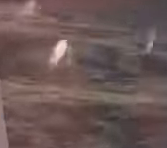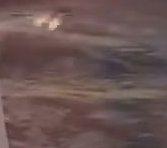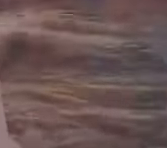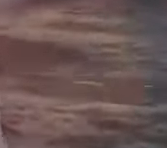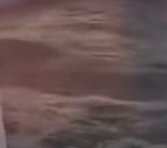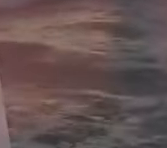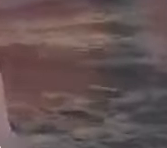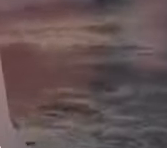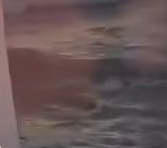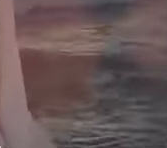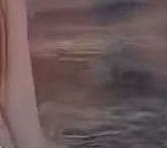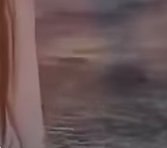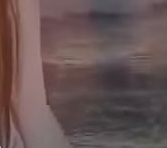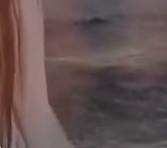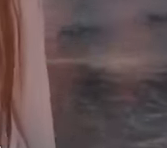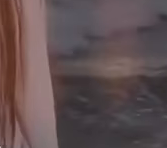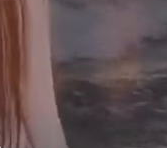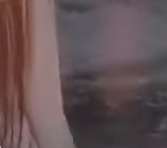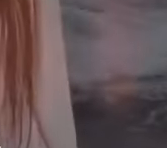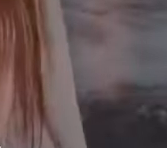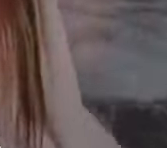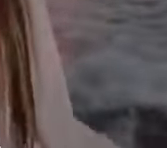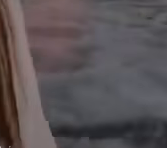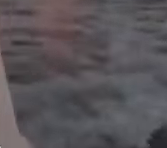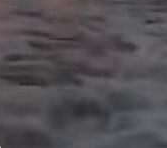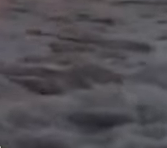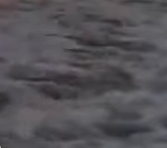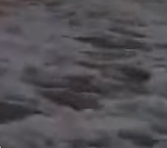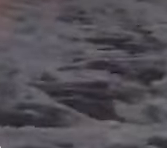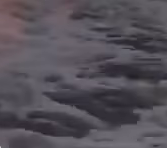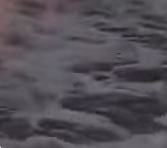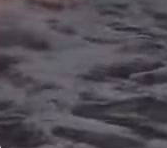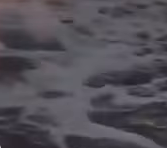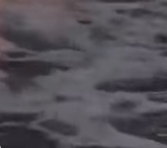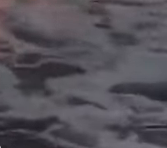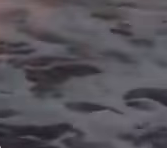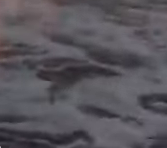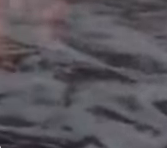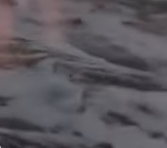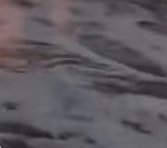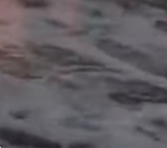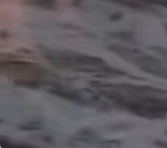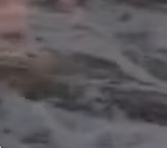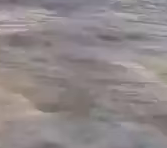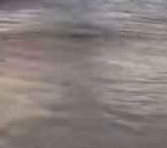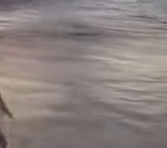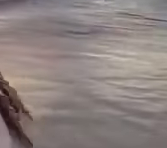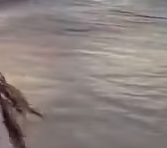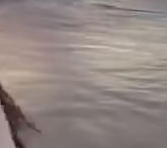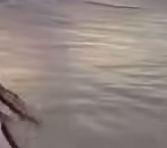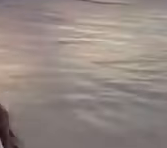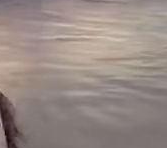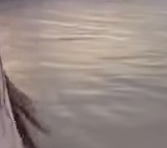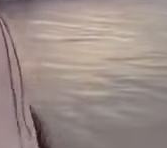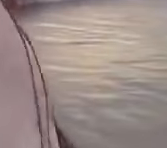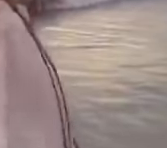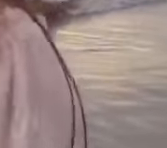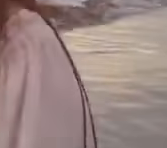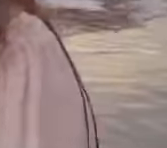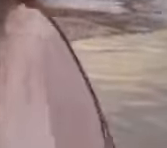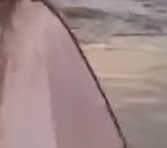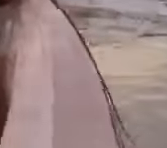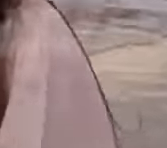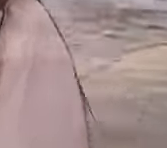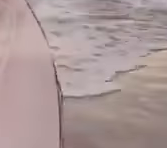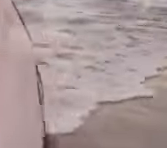mí, y el recuerdo de los días bellos en nuestro amor. La rosa que